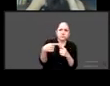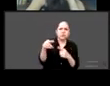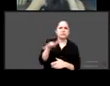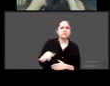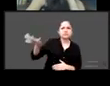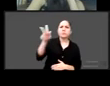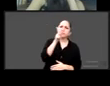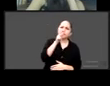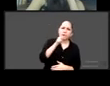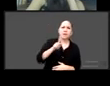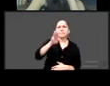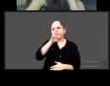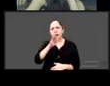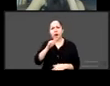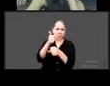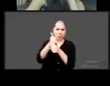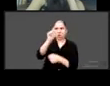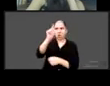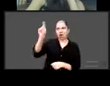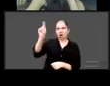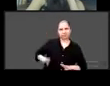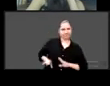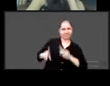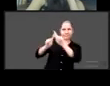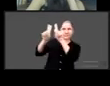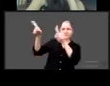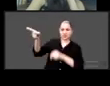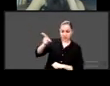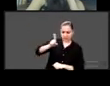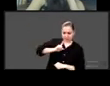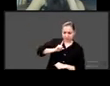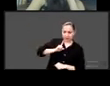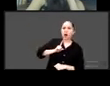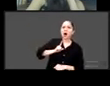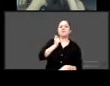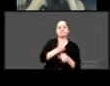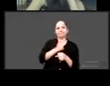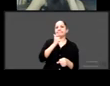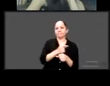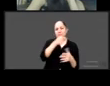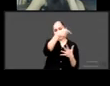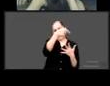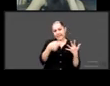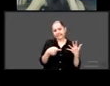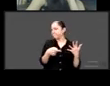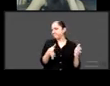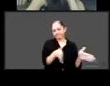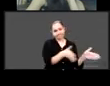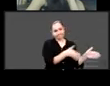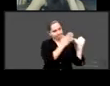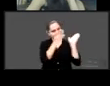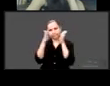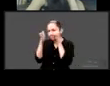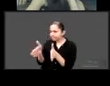tuvieron, lo que tenemos que hacer pues es ir al encuentro de ella y también, como decía Sara, pues las instituciones y los